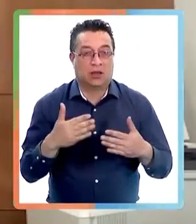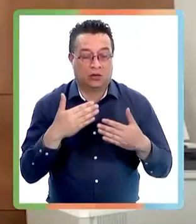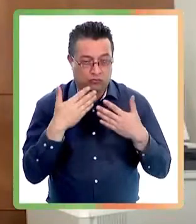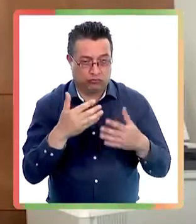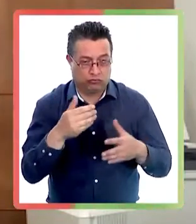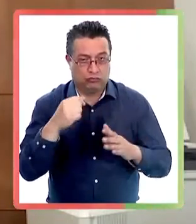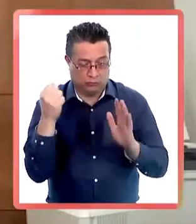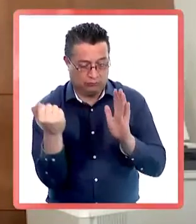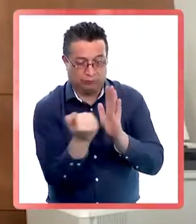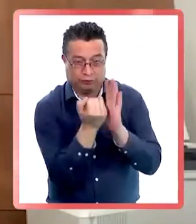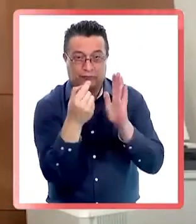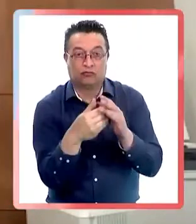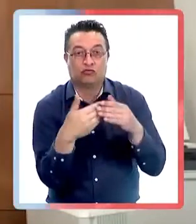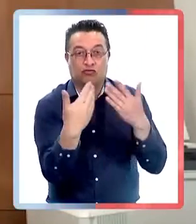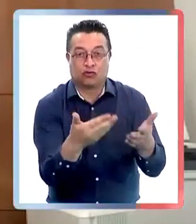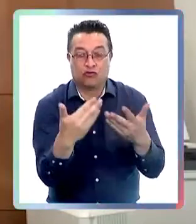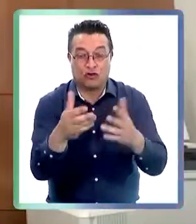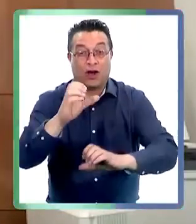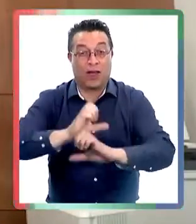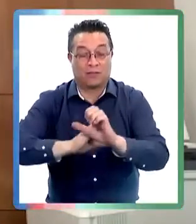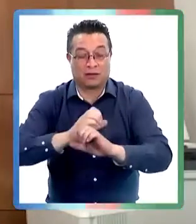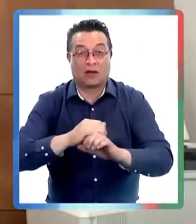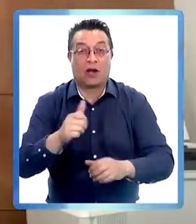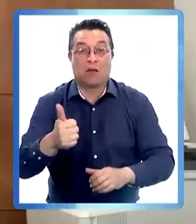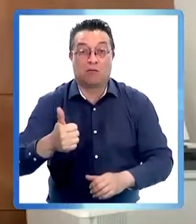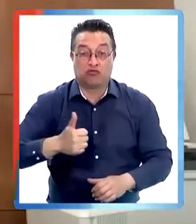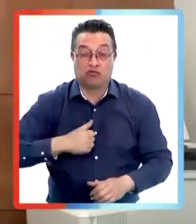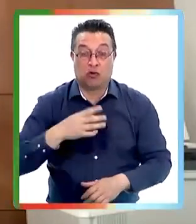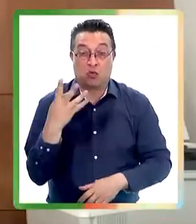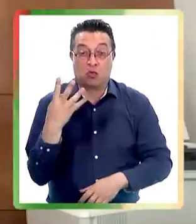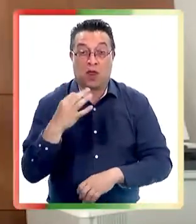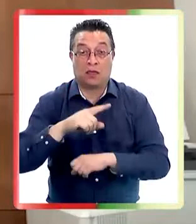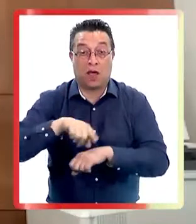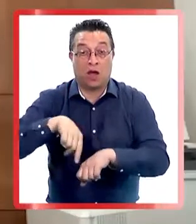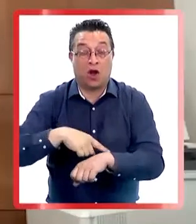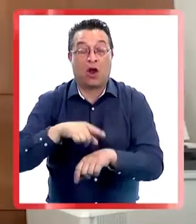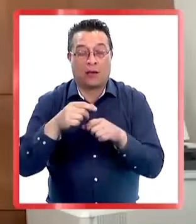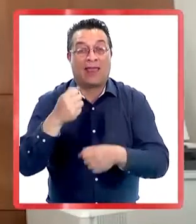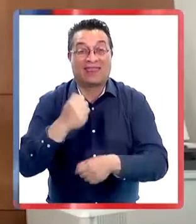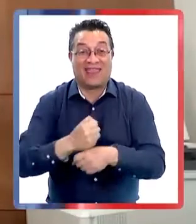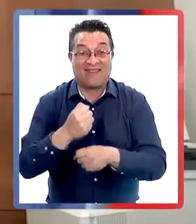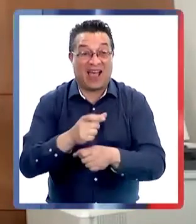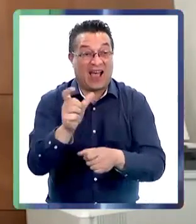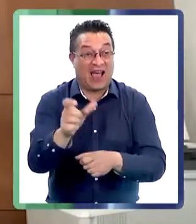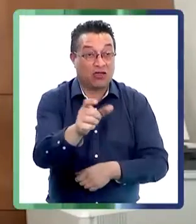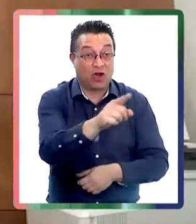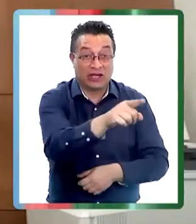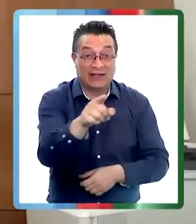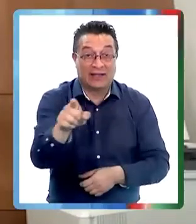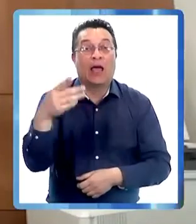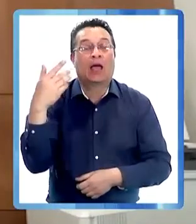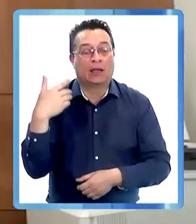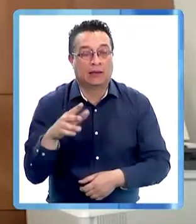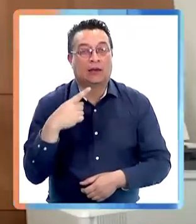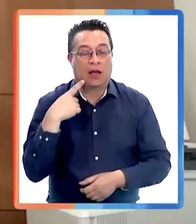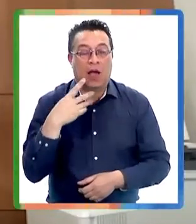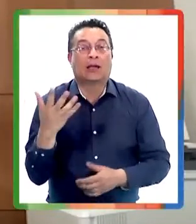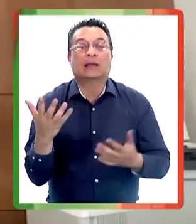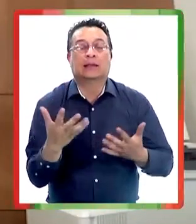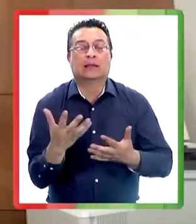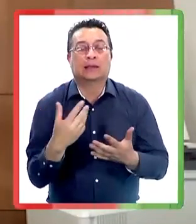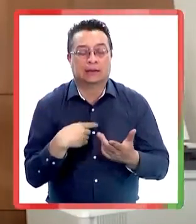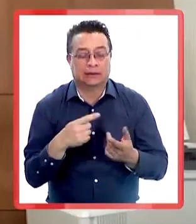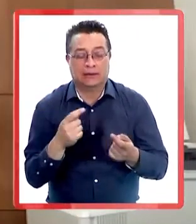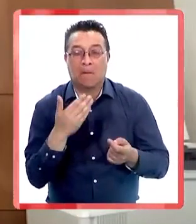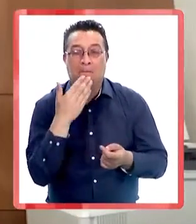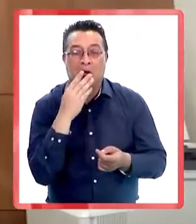entregamos el sello a las empresas que se han anticipado al cumplimiento de la ley, las trabajadoras y los trabajadores cuentan en qué se ha